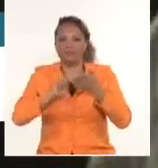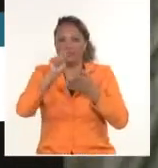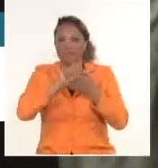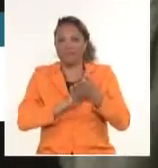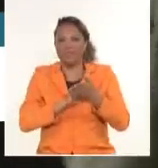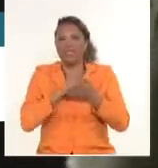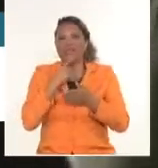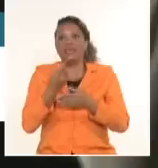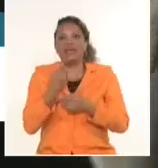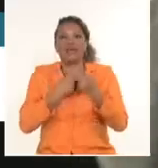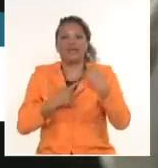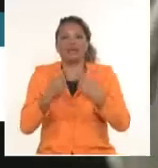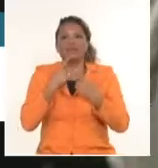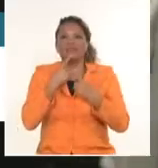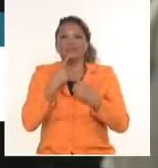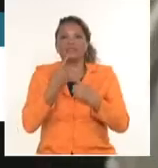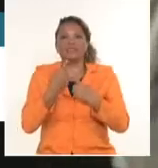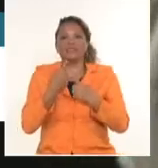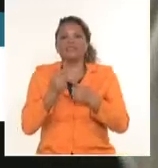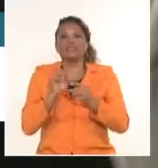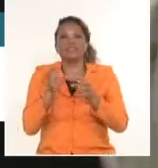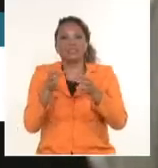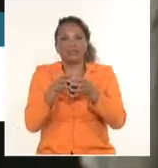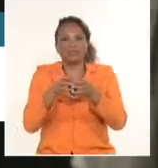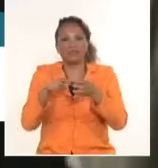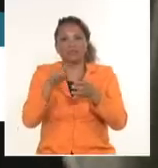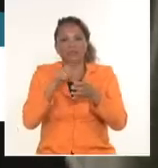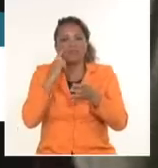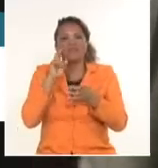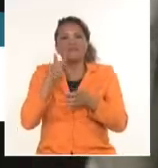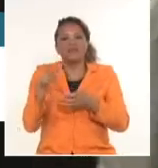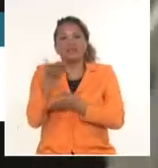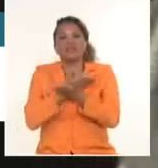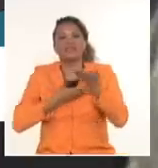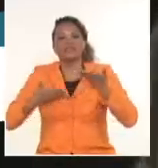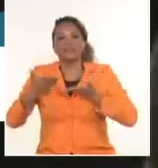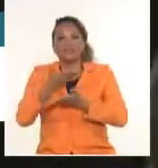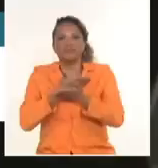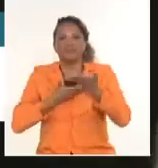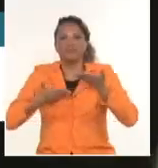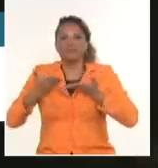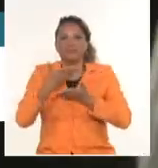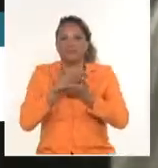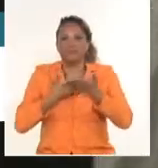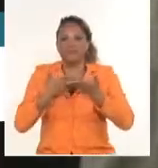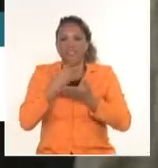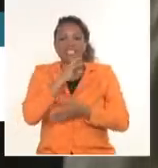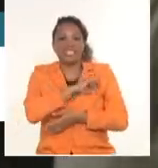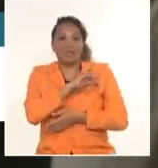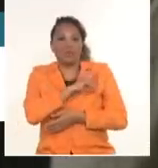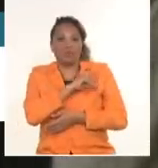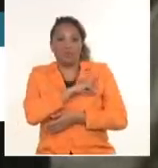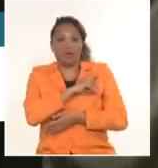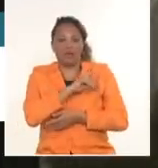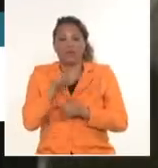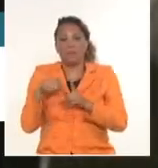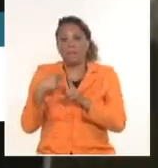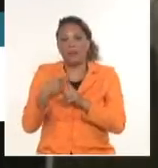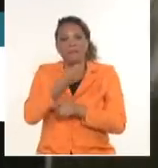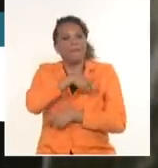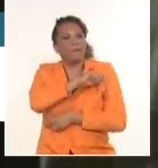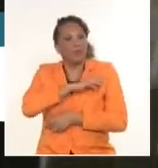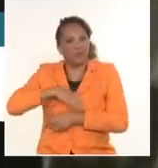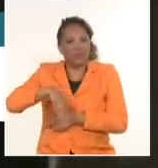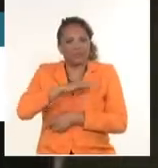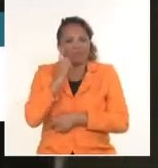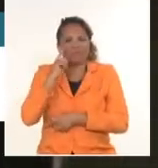un referente en su distrito, así se evidenció en los intercambios entre diputados y la población. Ahí está